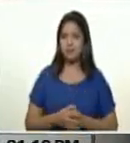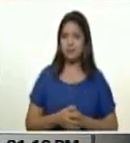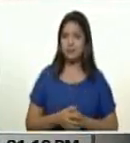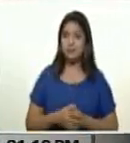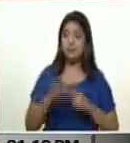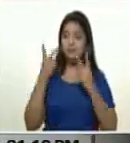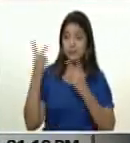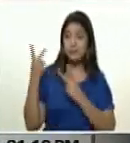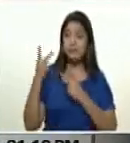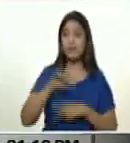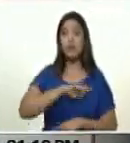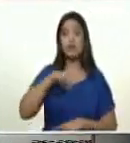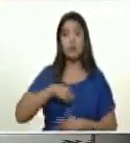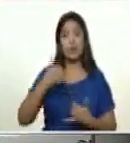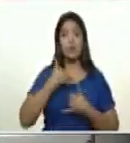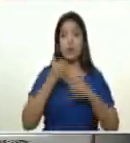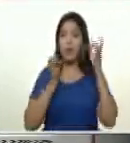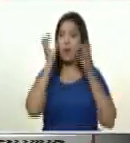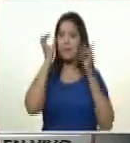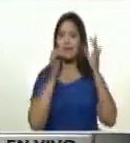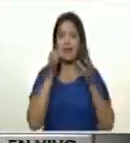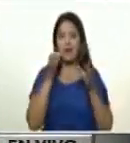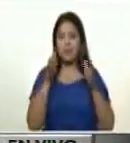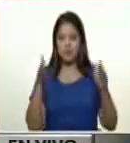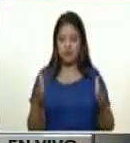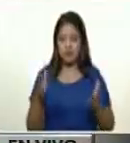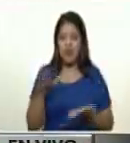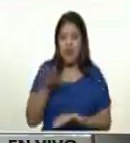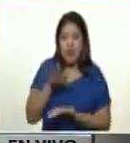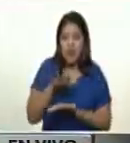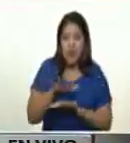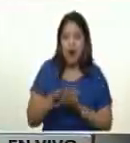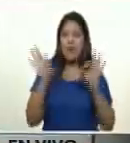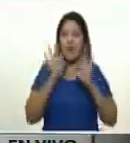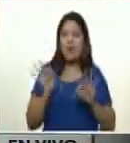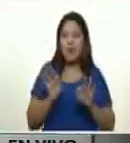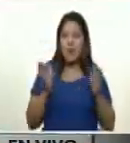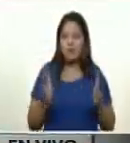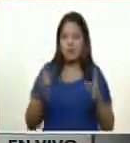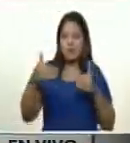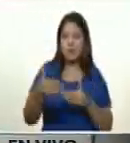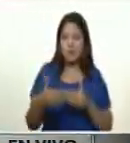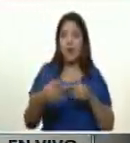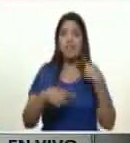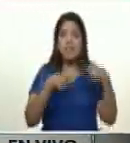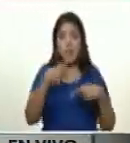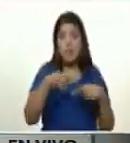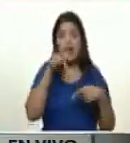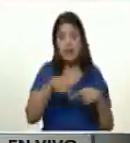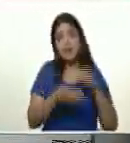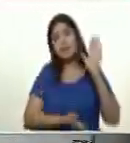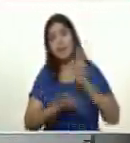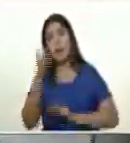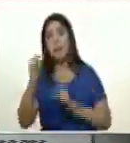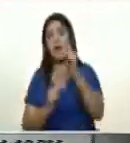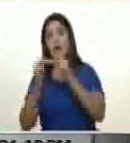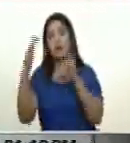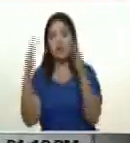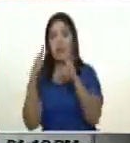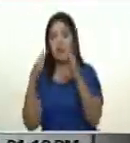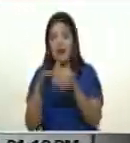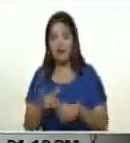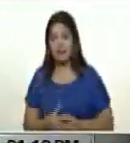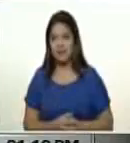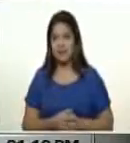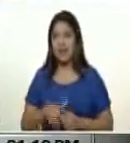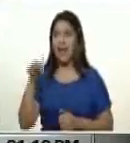Estos moldes los hicimos nosotros mismos aquí en la fábrica. Bueno, de todo este proceso sale bloque para construir su casa. Exacto. Aquí